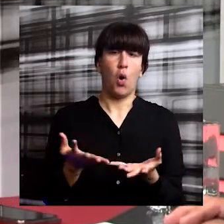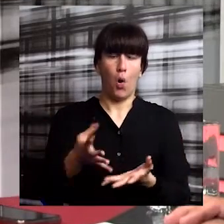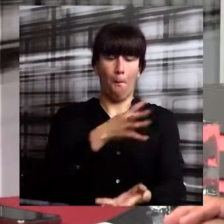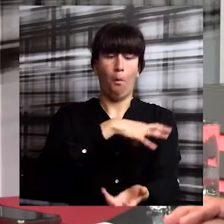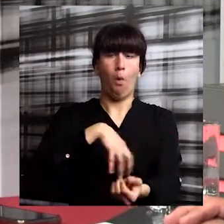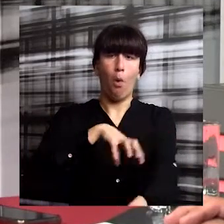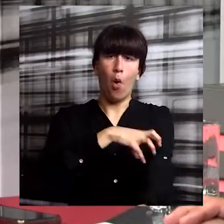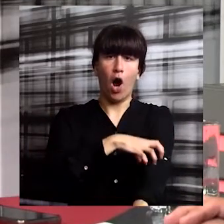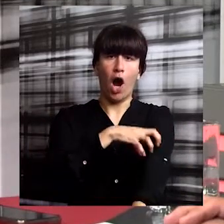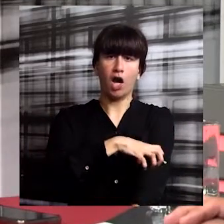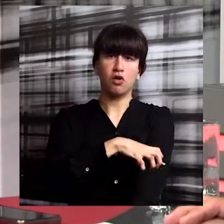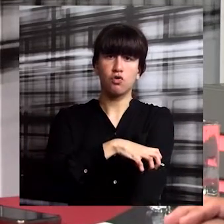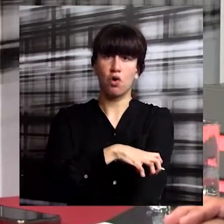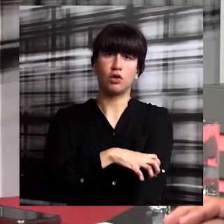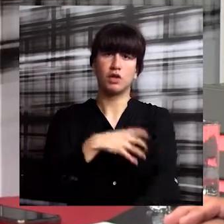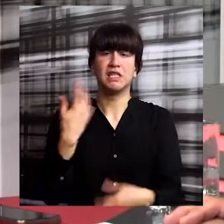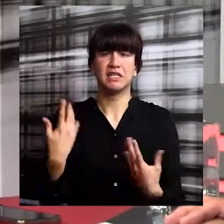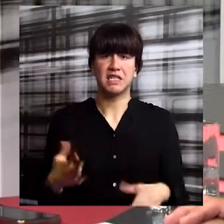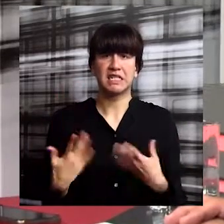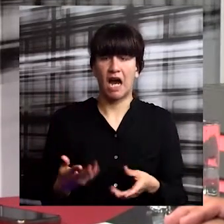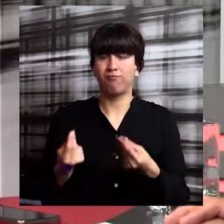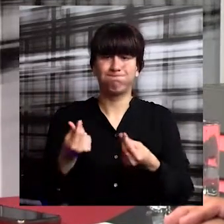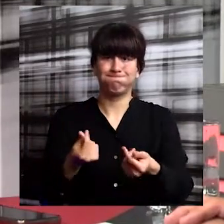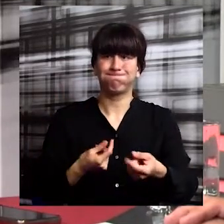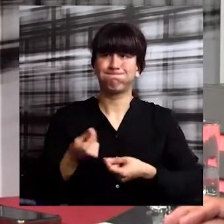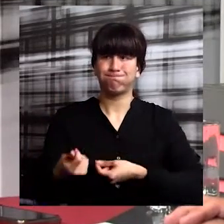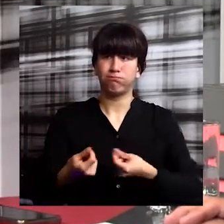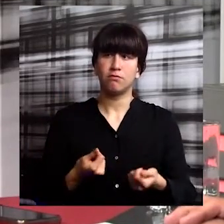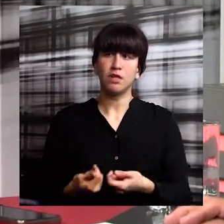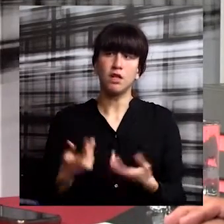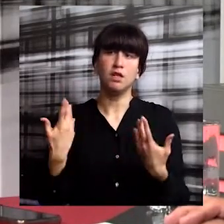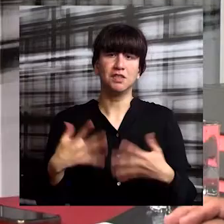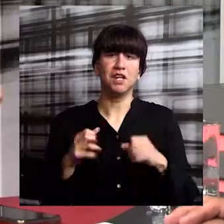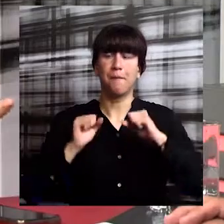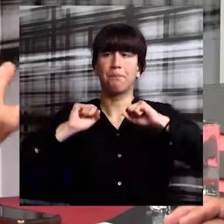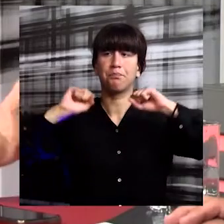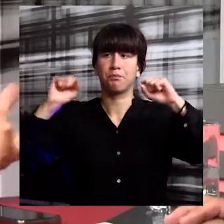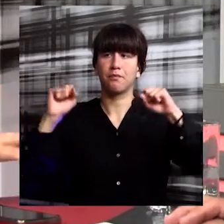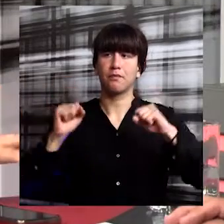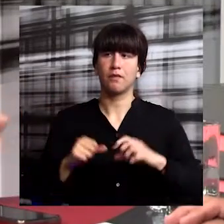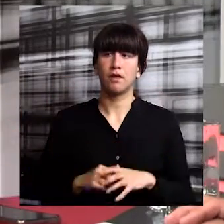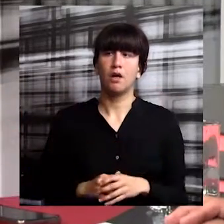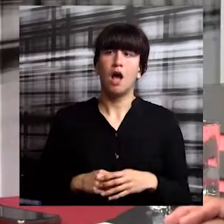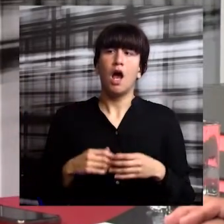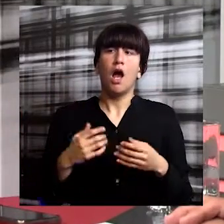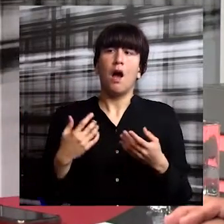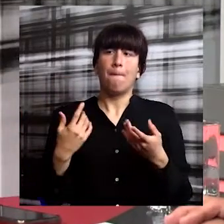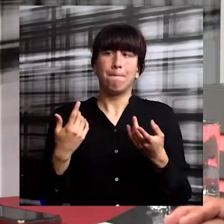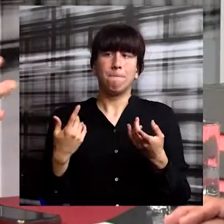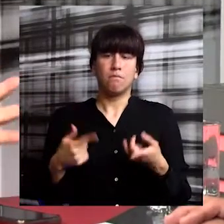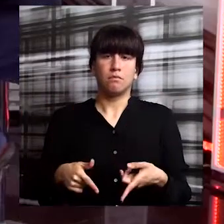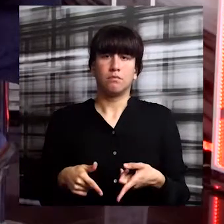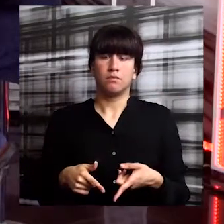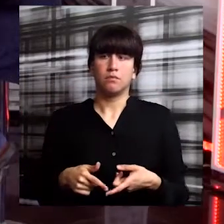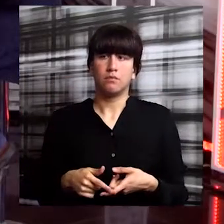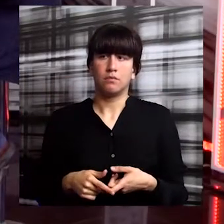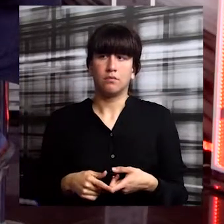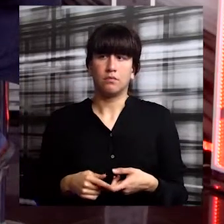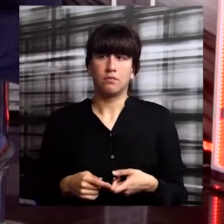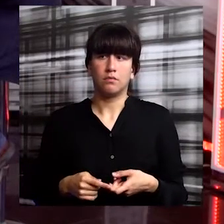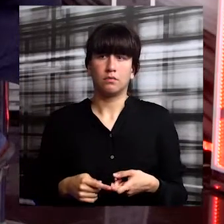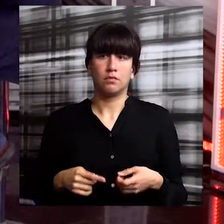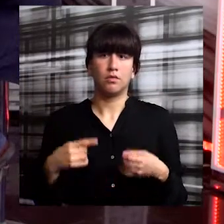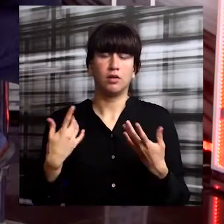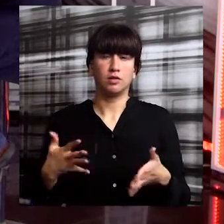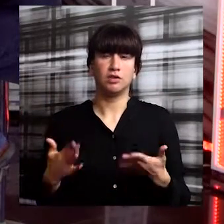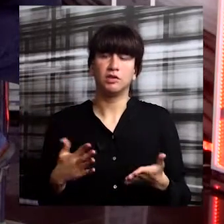y otros, están manifestando su intención de ser candidatos, y los partidos ya los han levantado, los presidentes de los partidos. O sea, estamos en una campaña, si tú quieres,